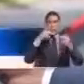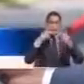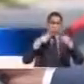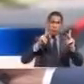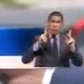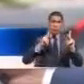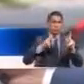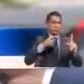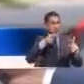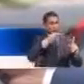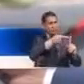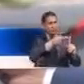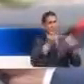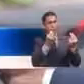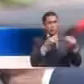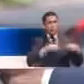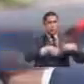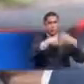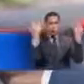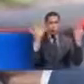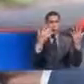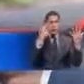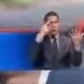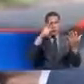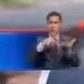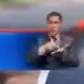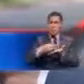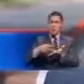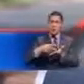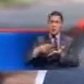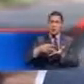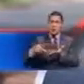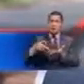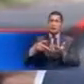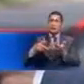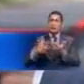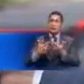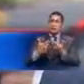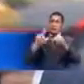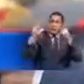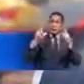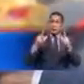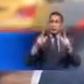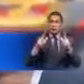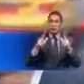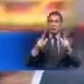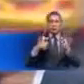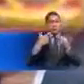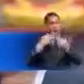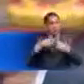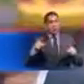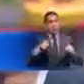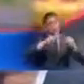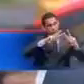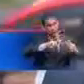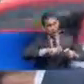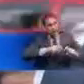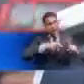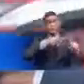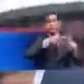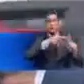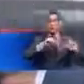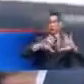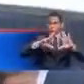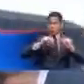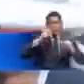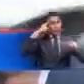tener varios millones de dólares solo para pagar una fianza? Pero en todo caso, en este momento los cargos que se le imputan son por delitos cometidos bajo leyes